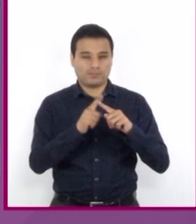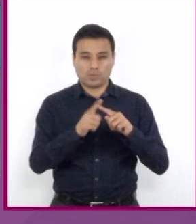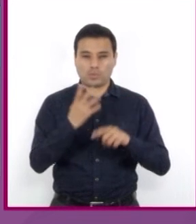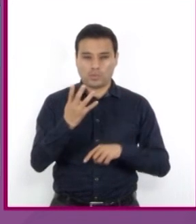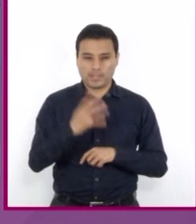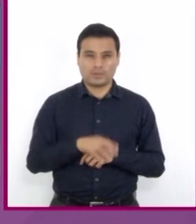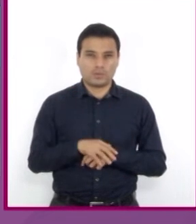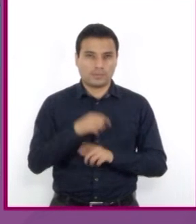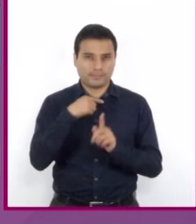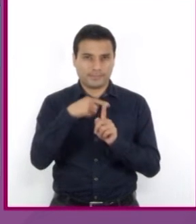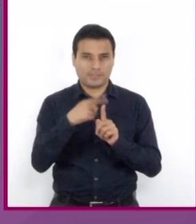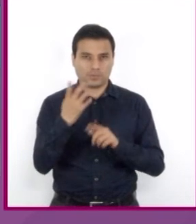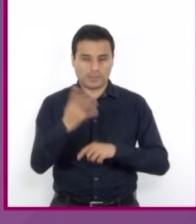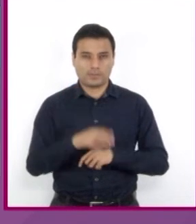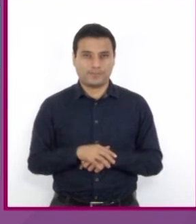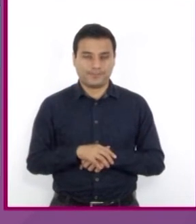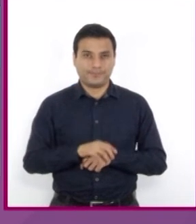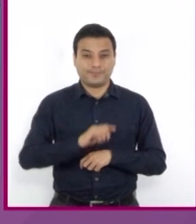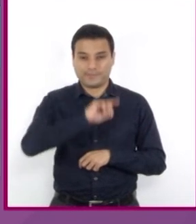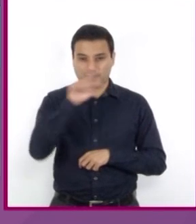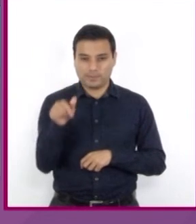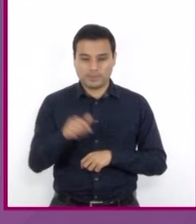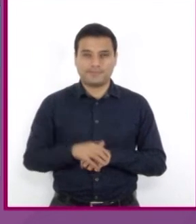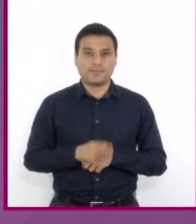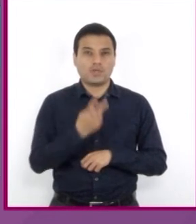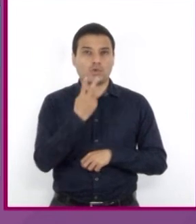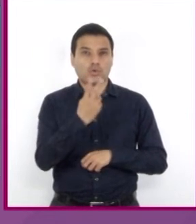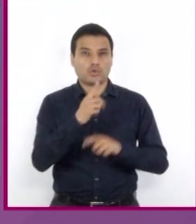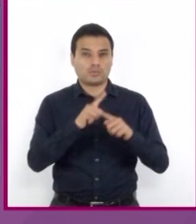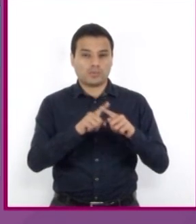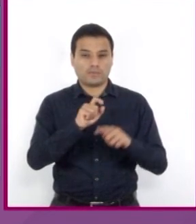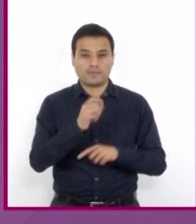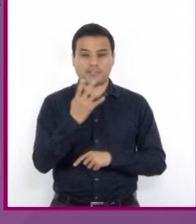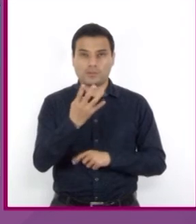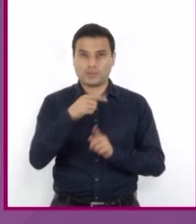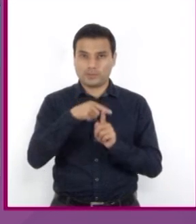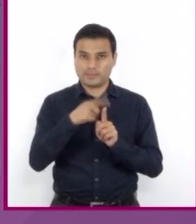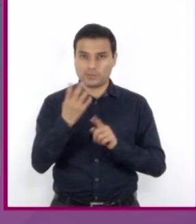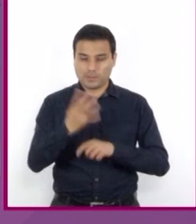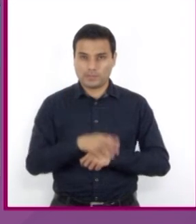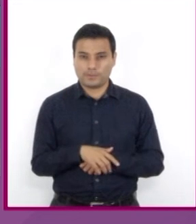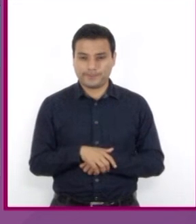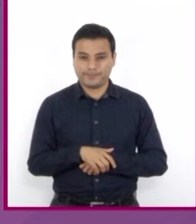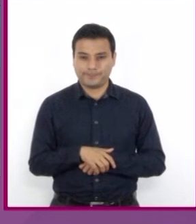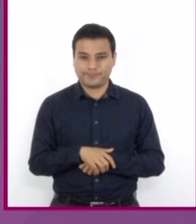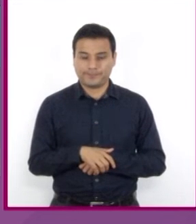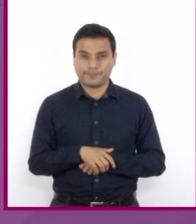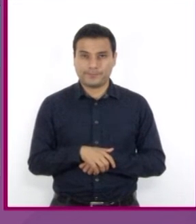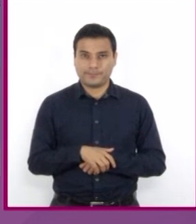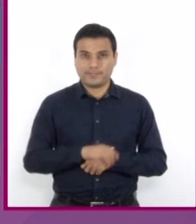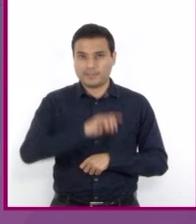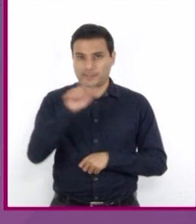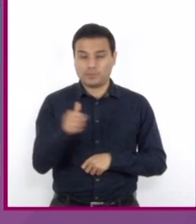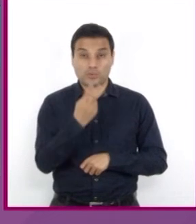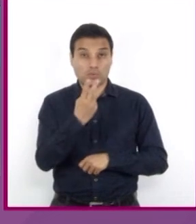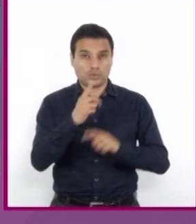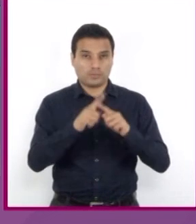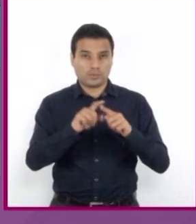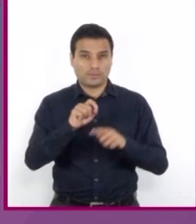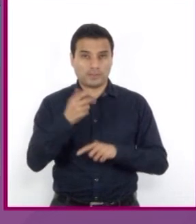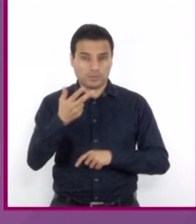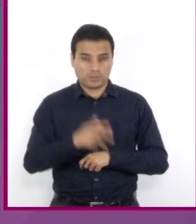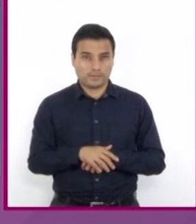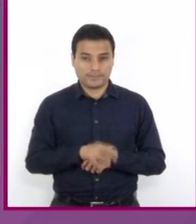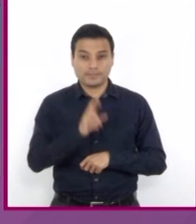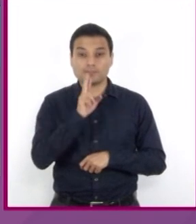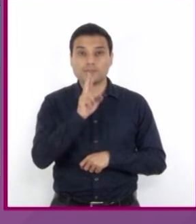binomio de 6 por 4 más 4, quedando 2 por la suma de 24 más 4, luego 2